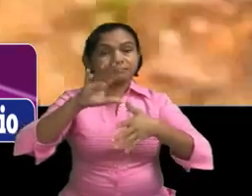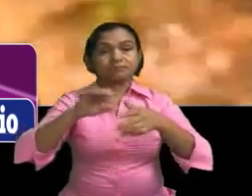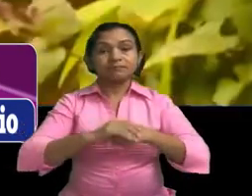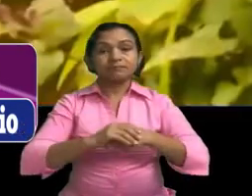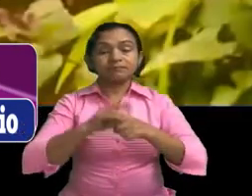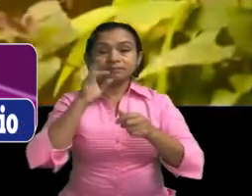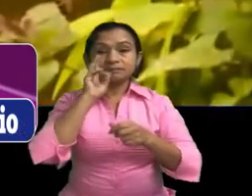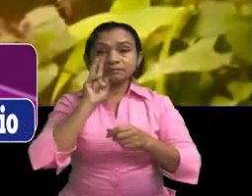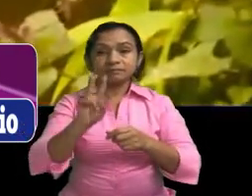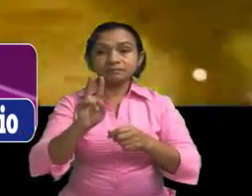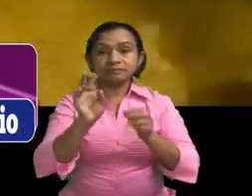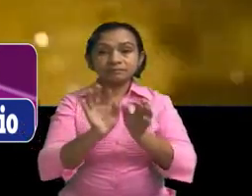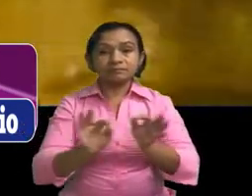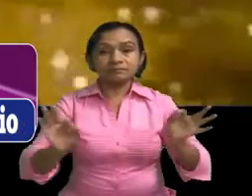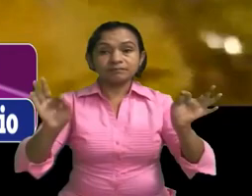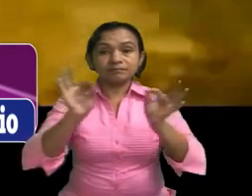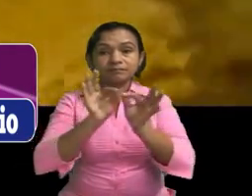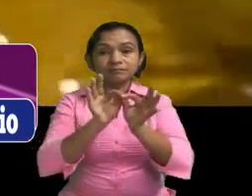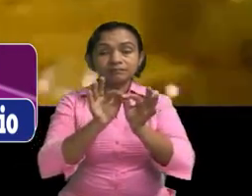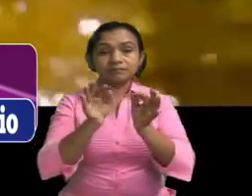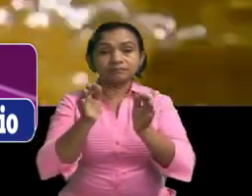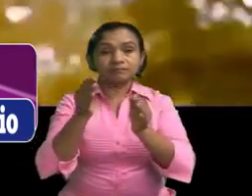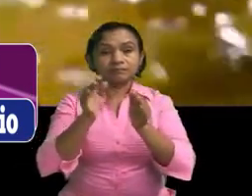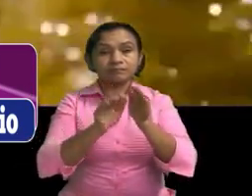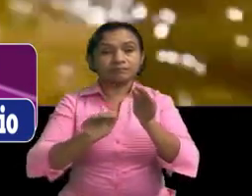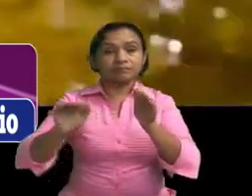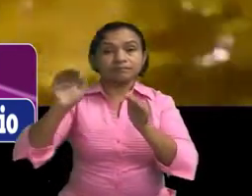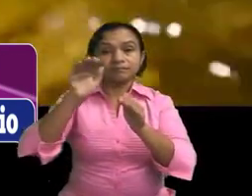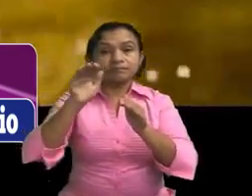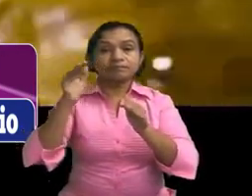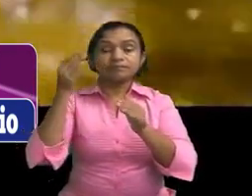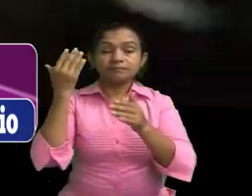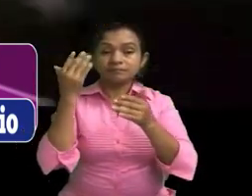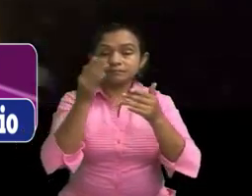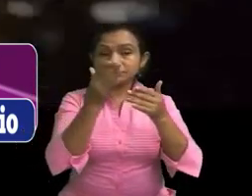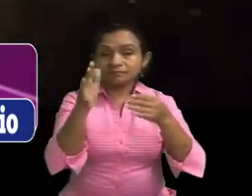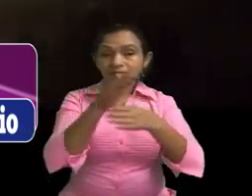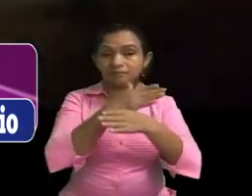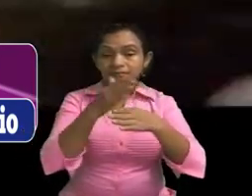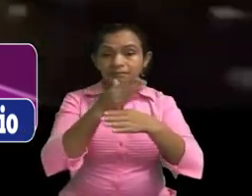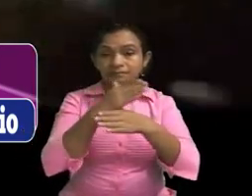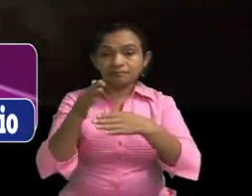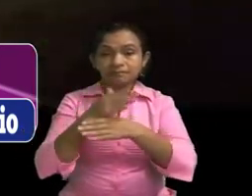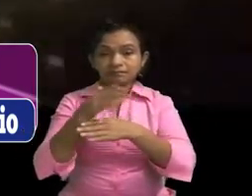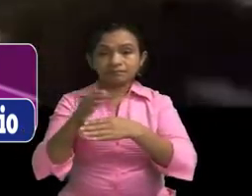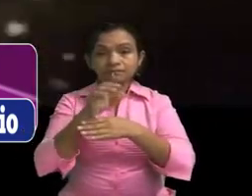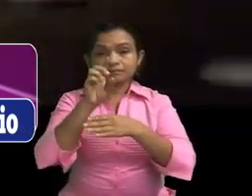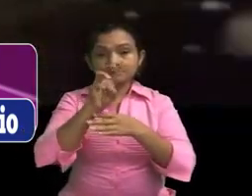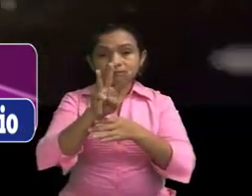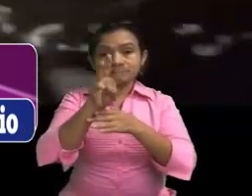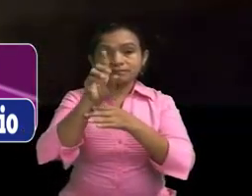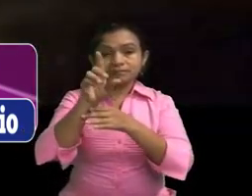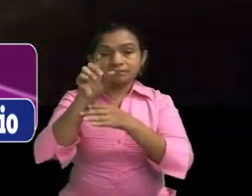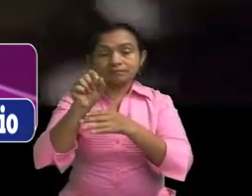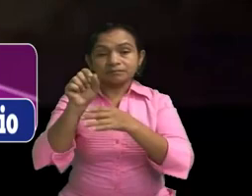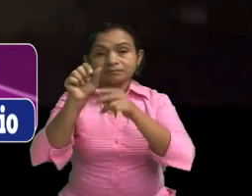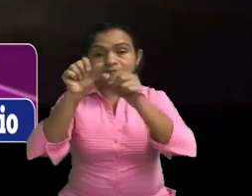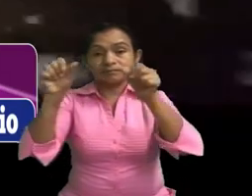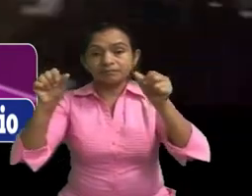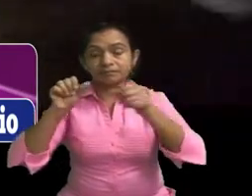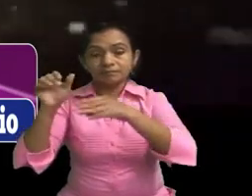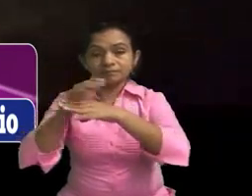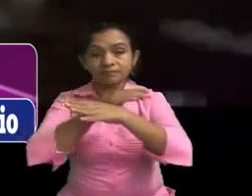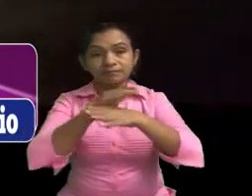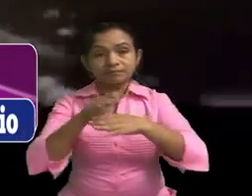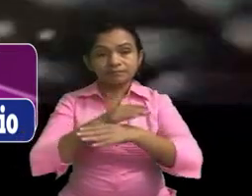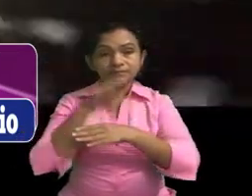tomando como principio, tenemos una alta riqueza de especies. Solo en Bosaguas tenemos 310 especies que